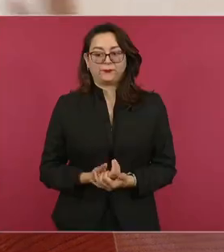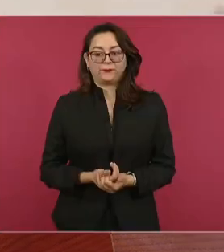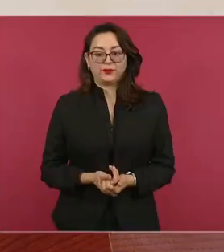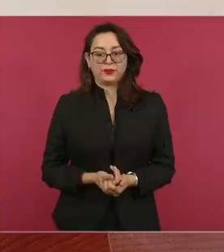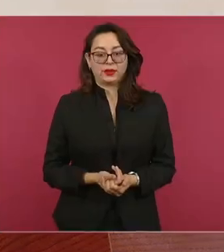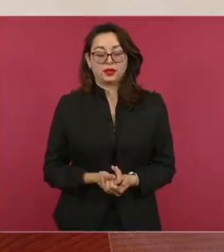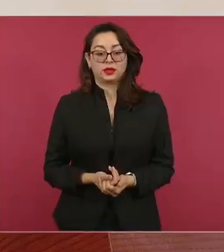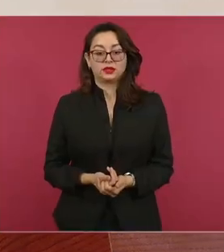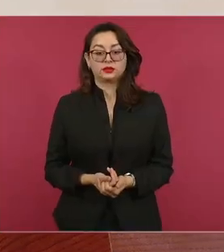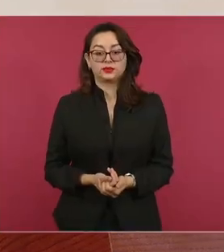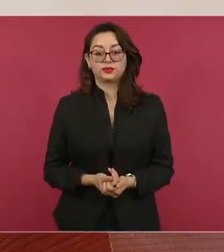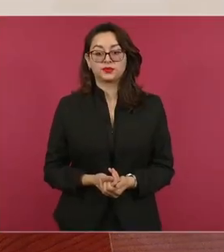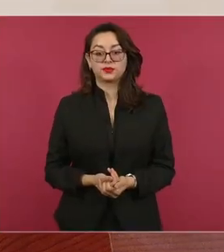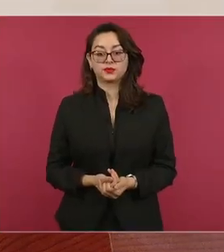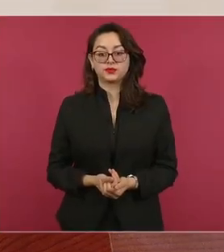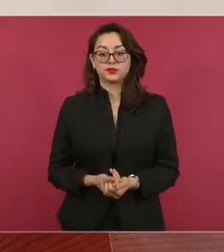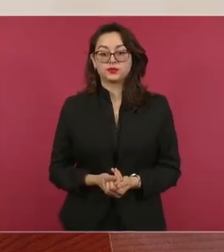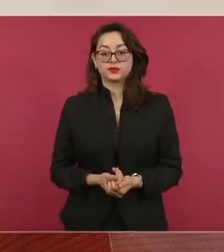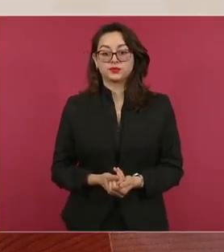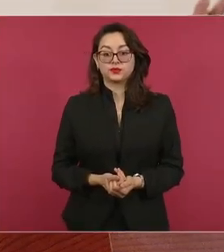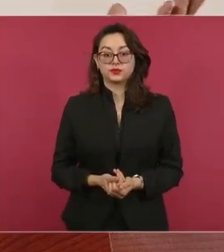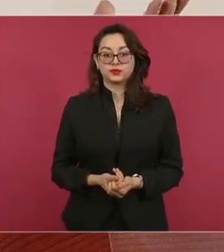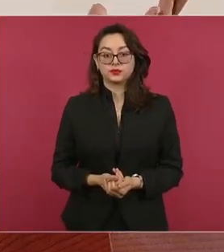Pero el que quiere servir